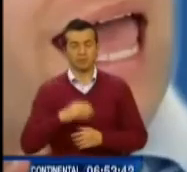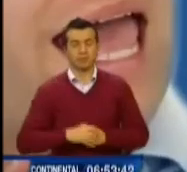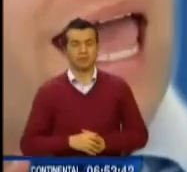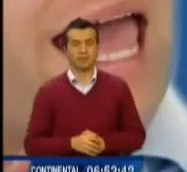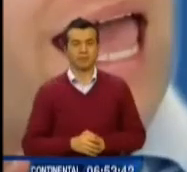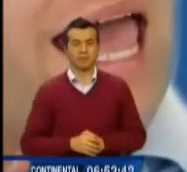ecuador-tv